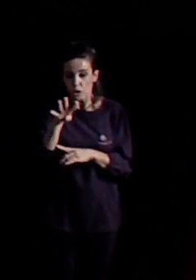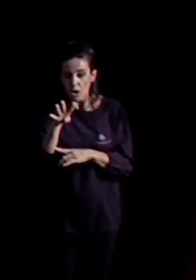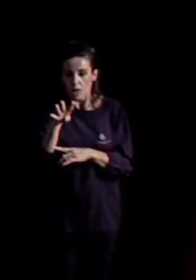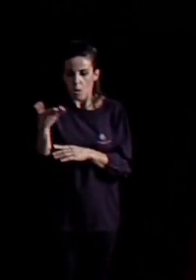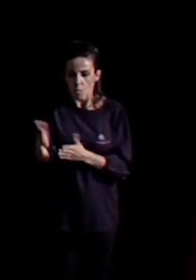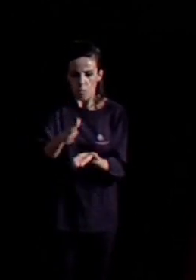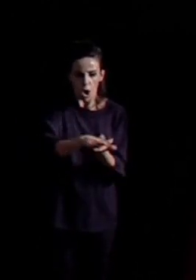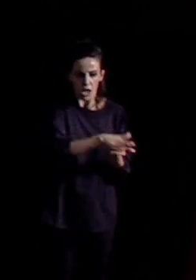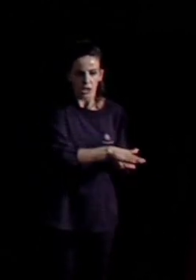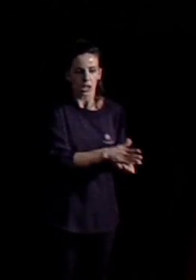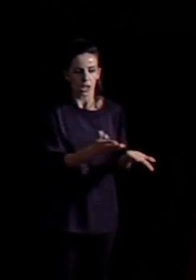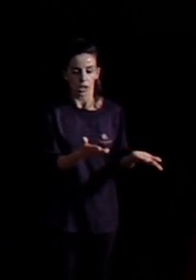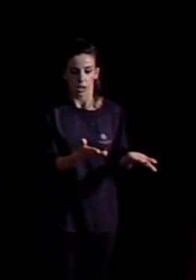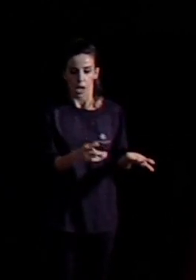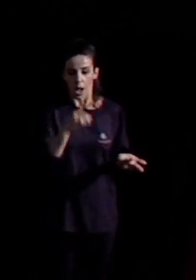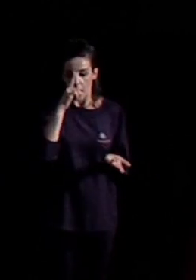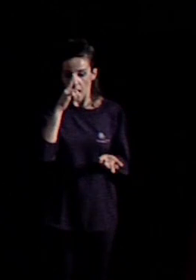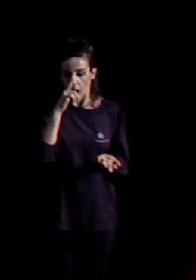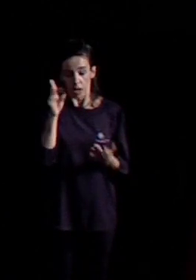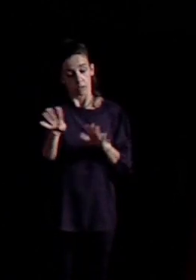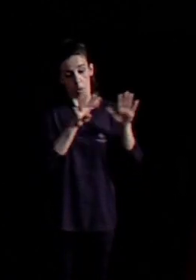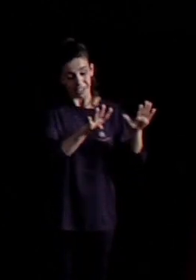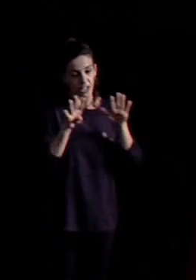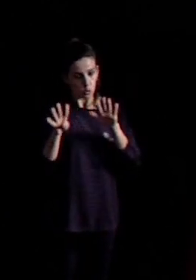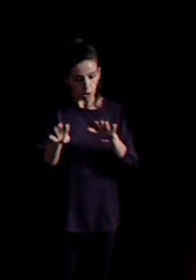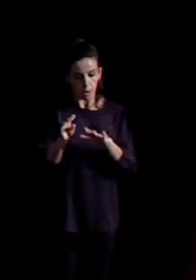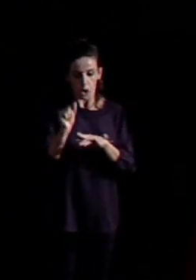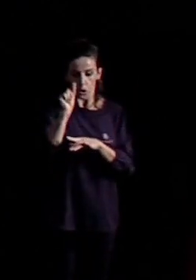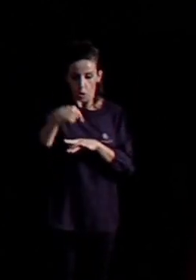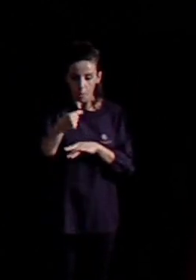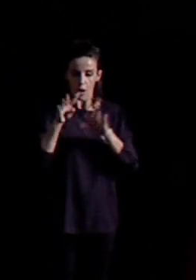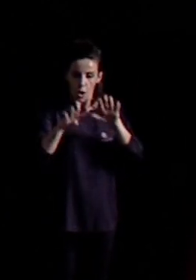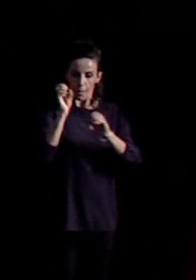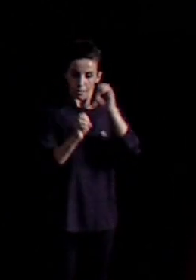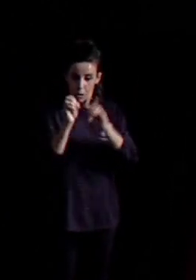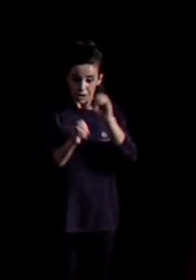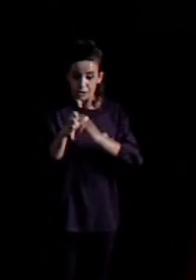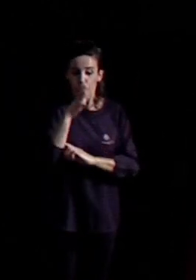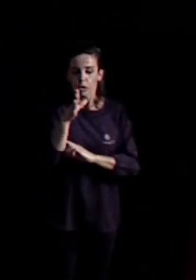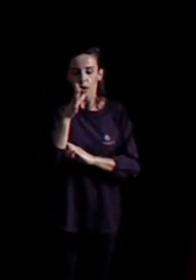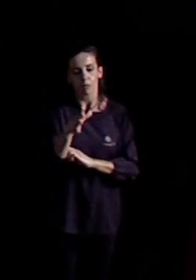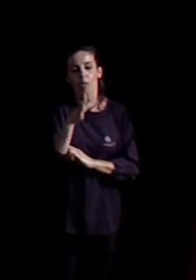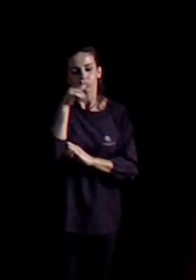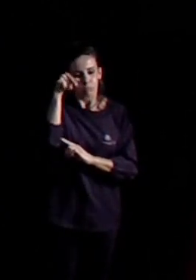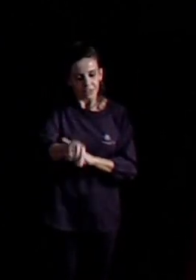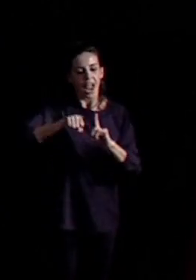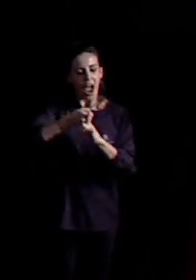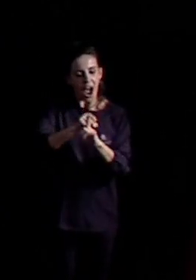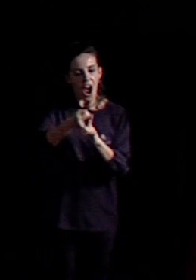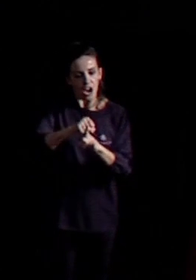y en el 99,9% de los casos por por este acoso a través de internet y las redes